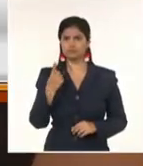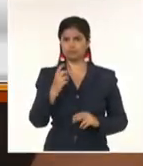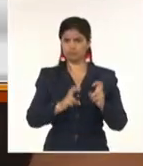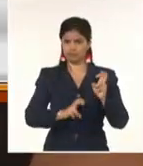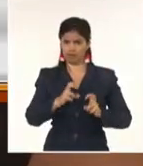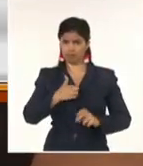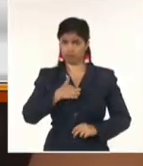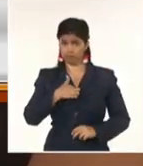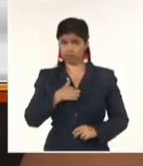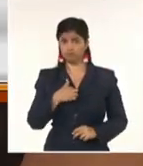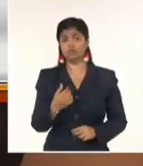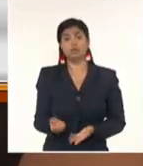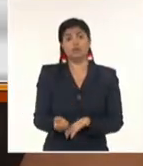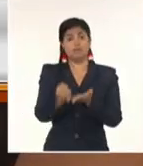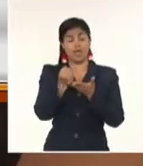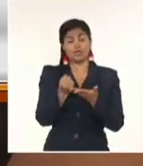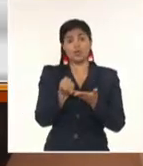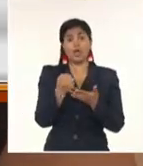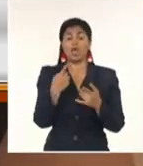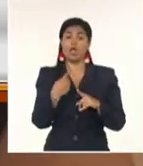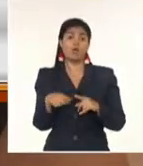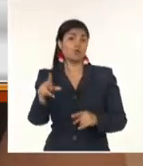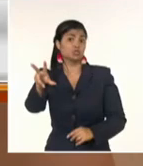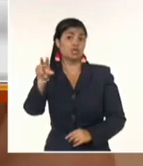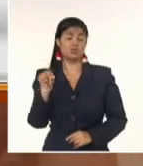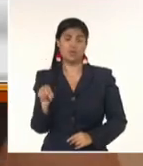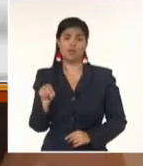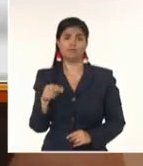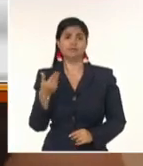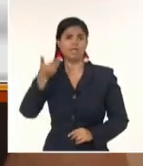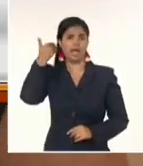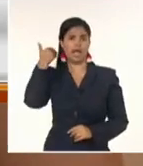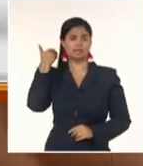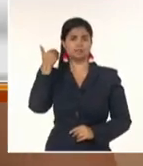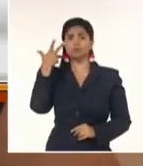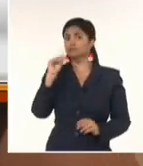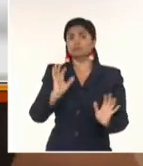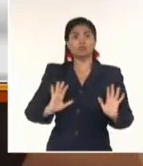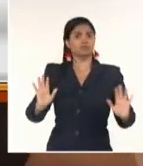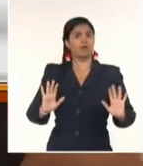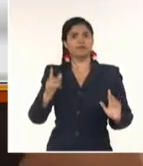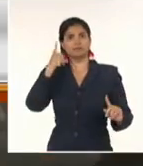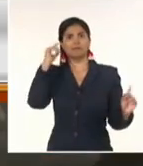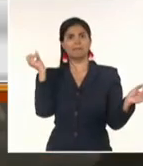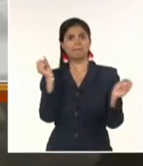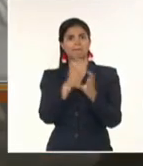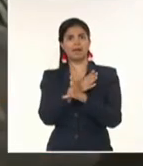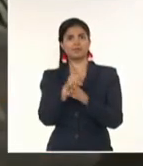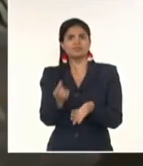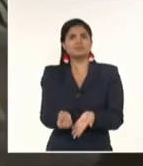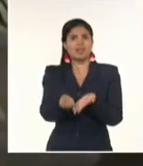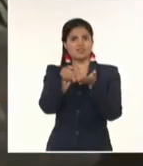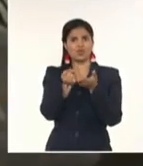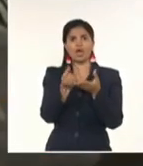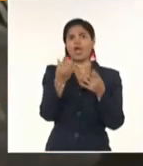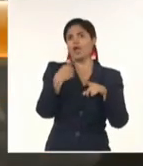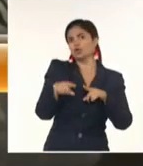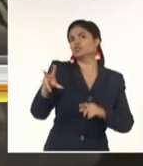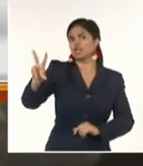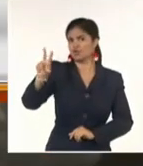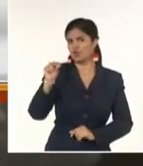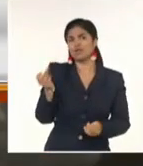yo no podía hacer antes o que yo no sabía que podía hacer antes y que me van a servir por lo menos a lo largo de la carrera. Para mí estos talleres me han